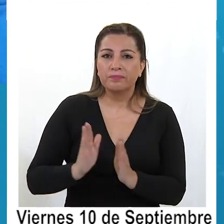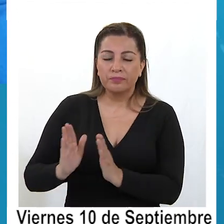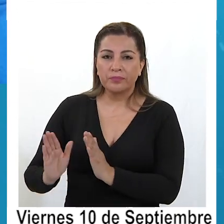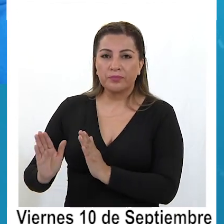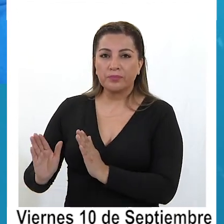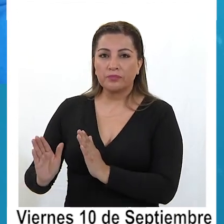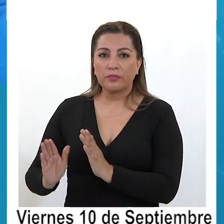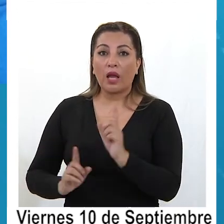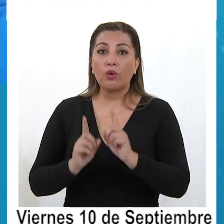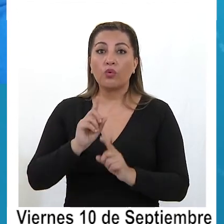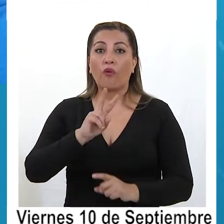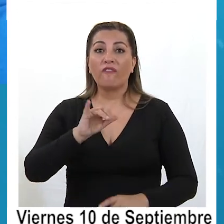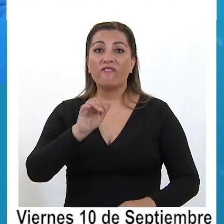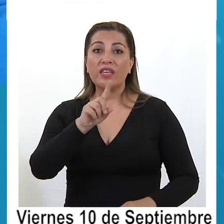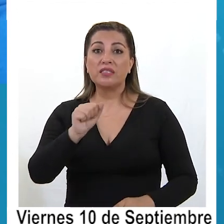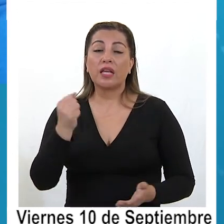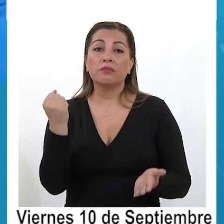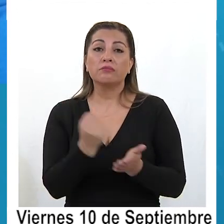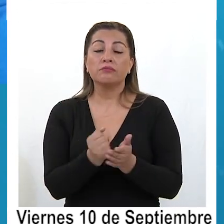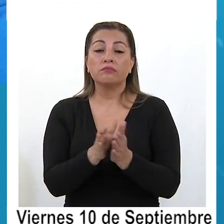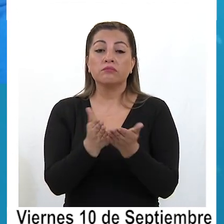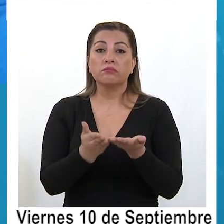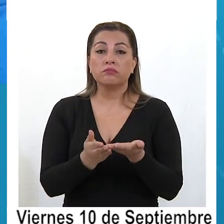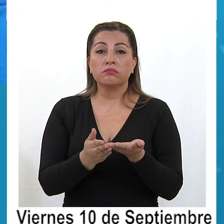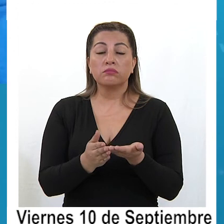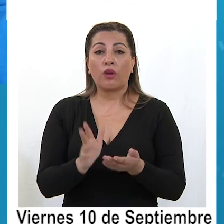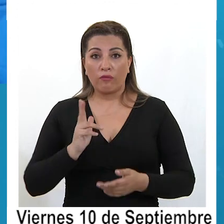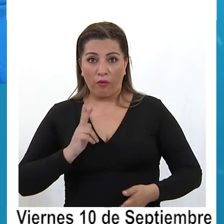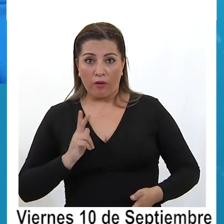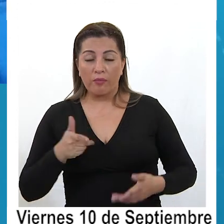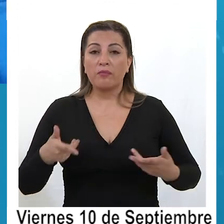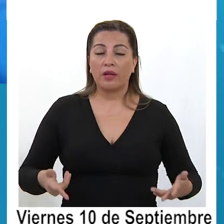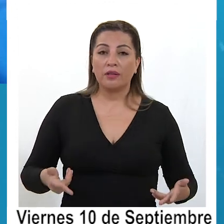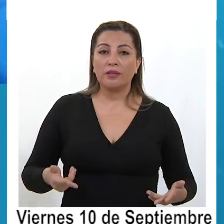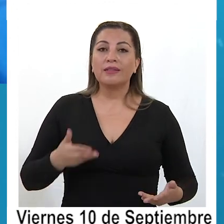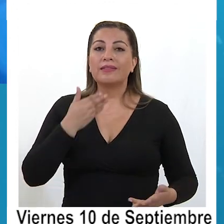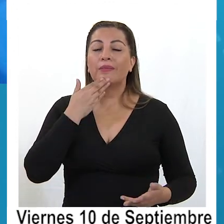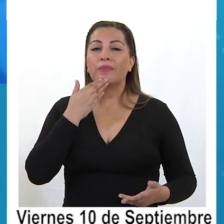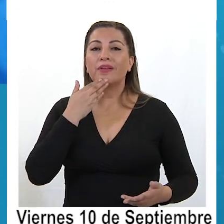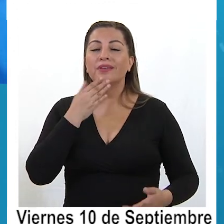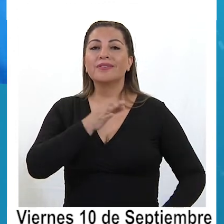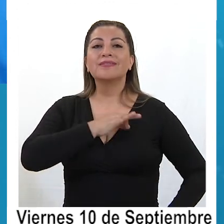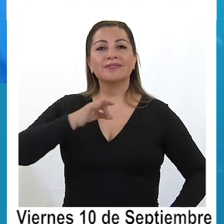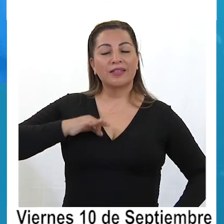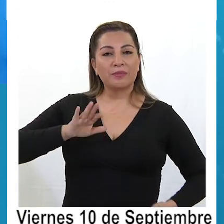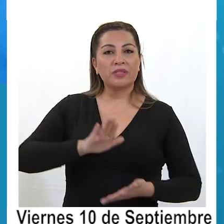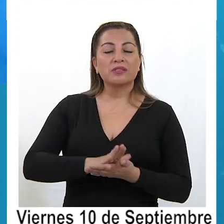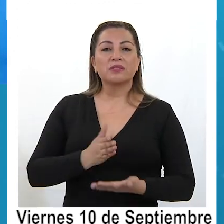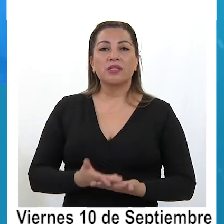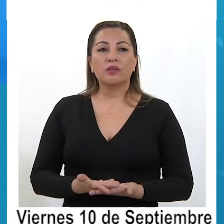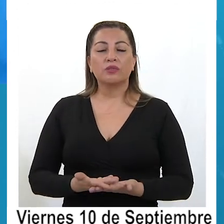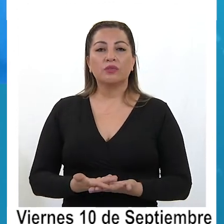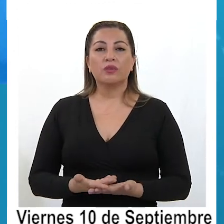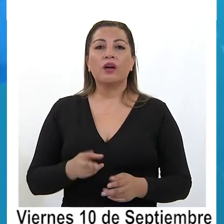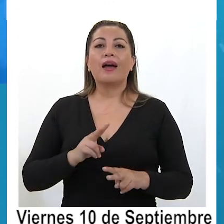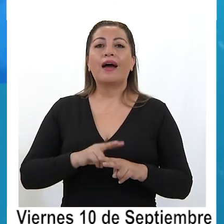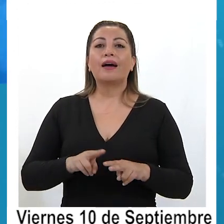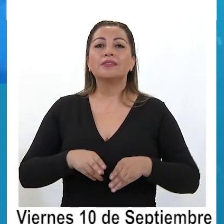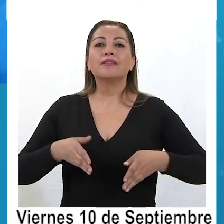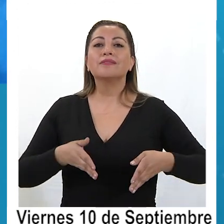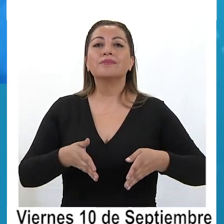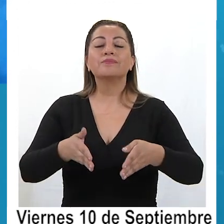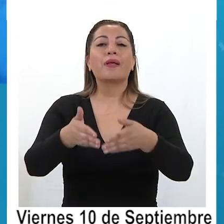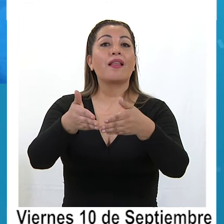estos con visa como corresponde, por los lugares que corresponde y de acuerdo a la autoridad sanitaria establezca también los pasos fronterizos